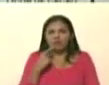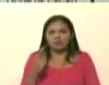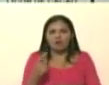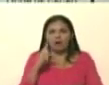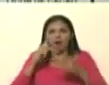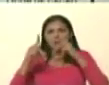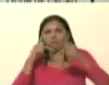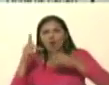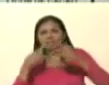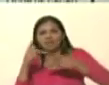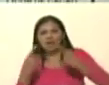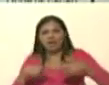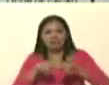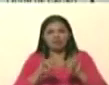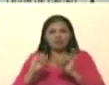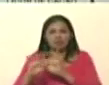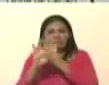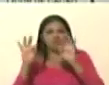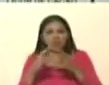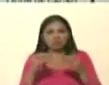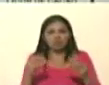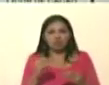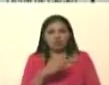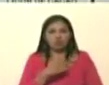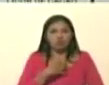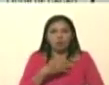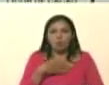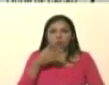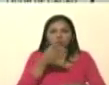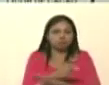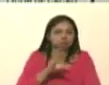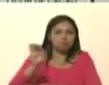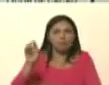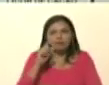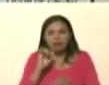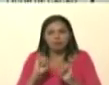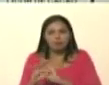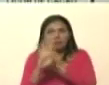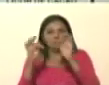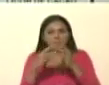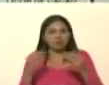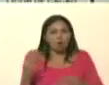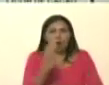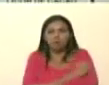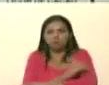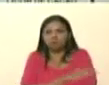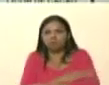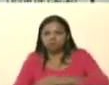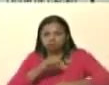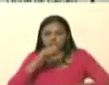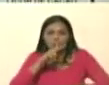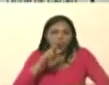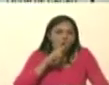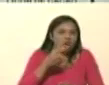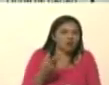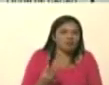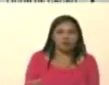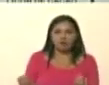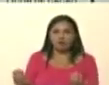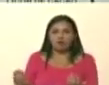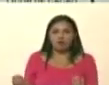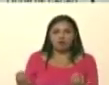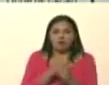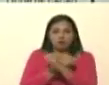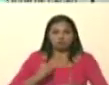no nos podemos llevar al país a lo que pretende una derecha extremista a una invasión de